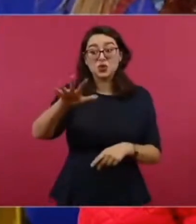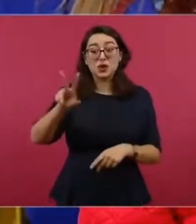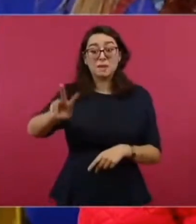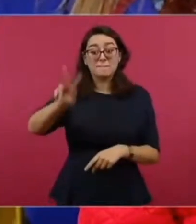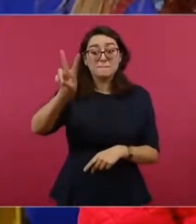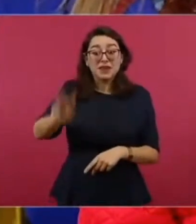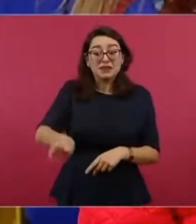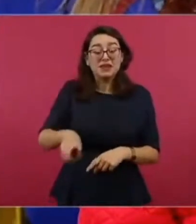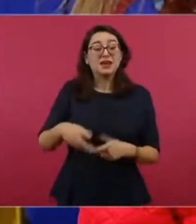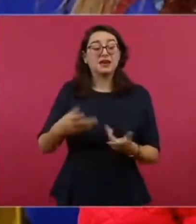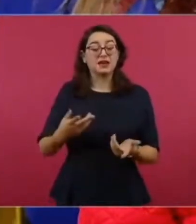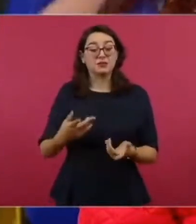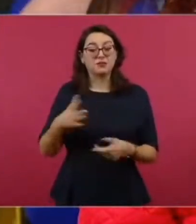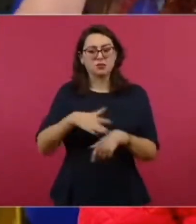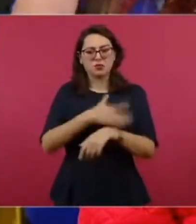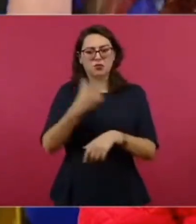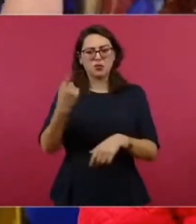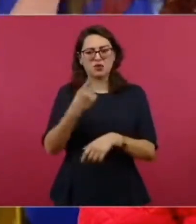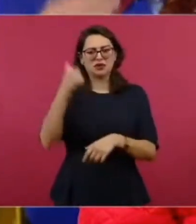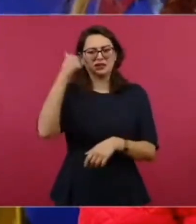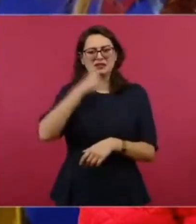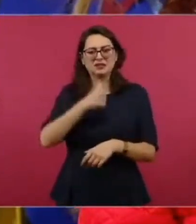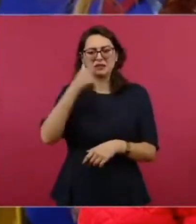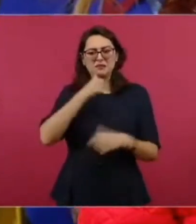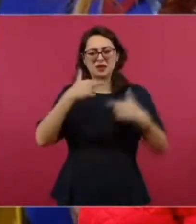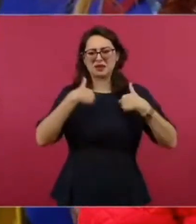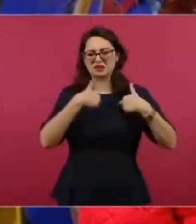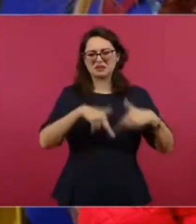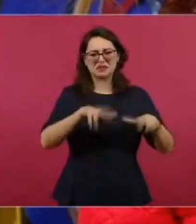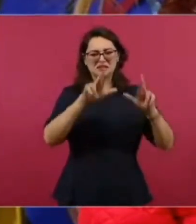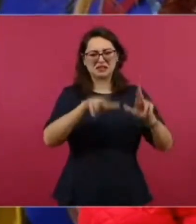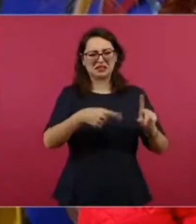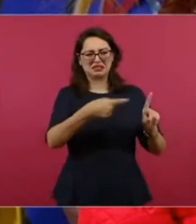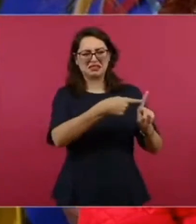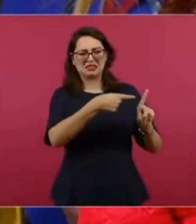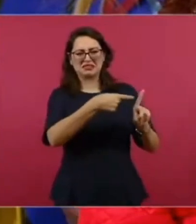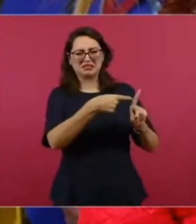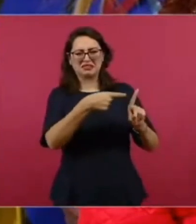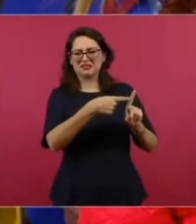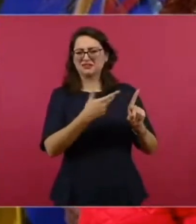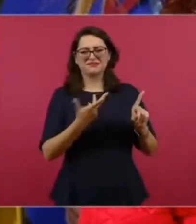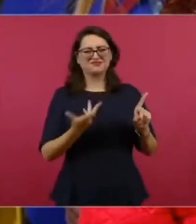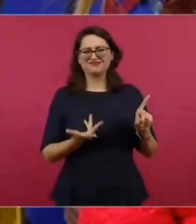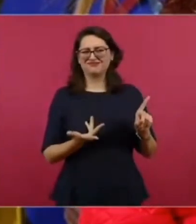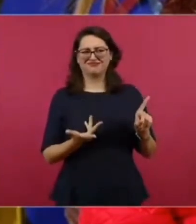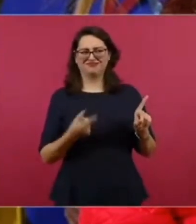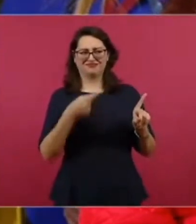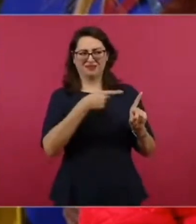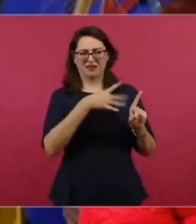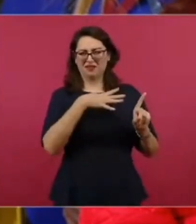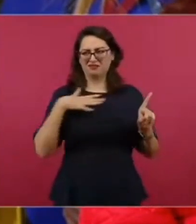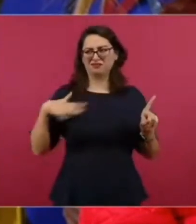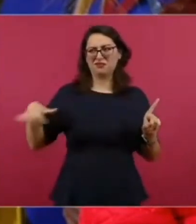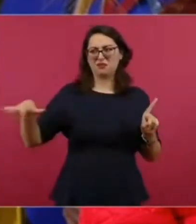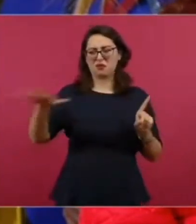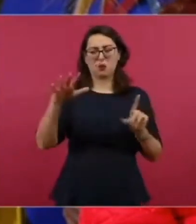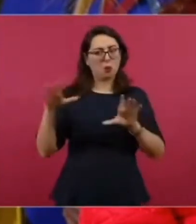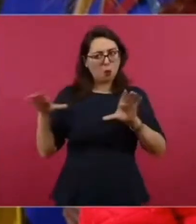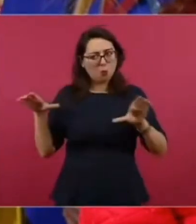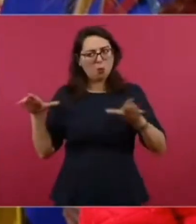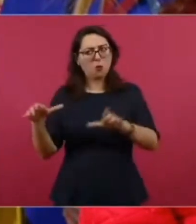René este con el señor René que es el líder de la René Hernández que es el líder de la comunidad para que